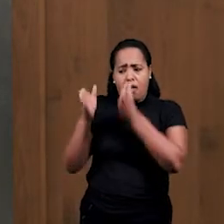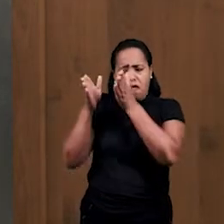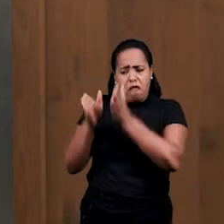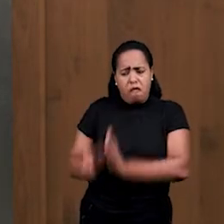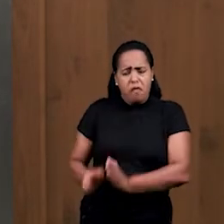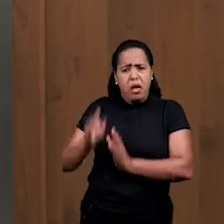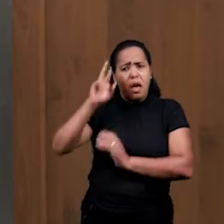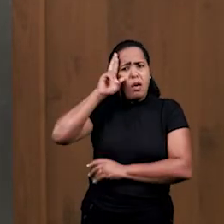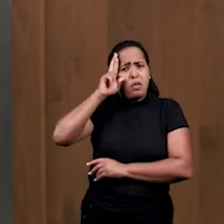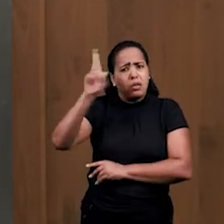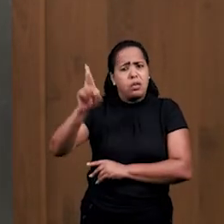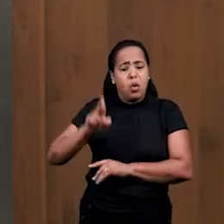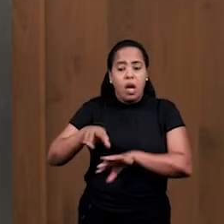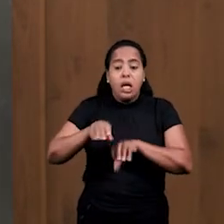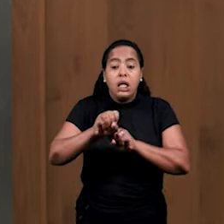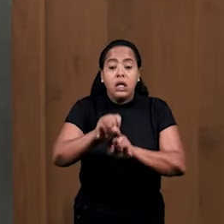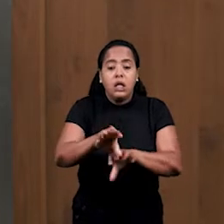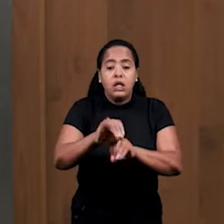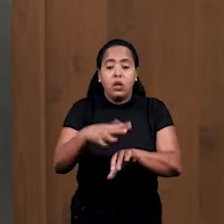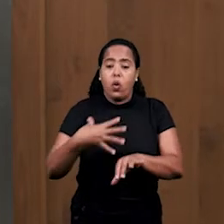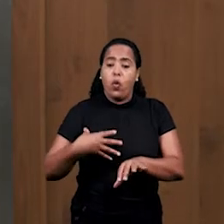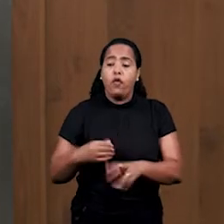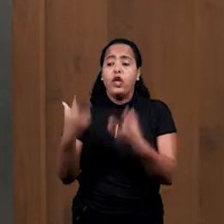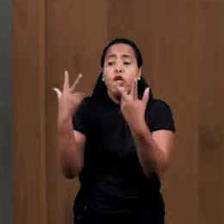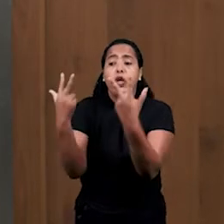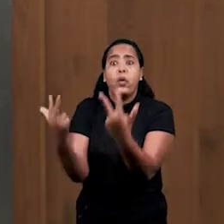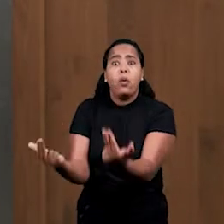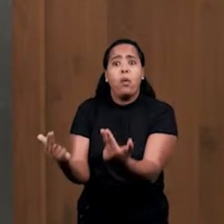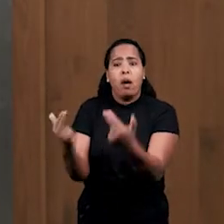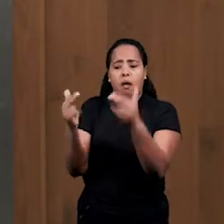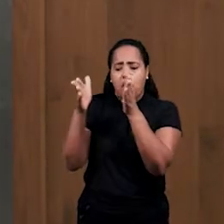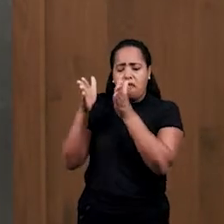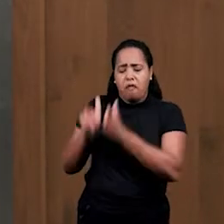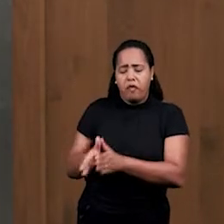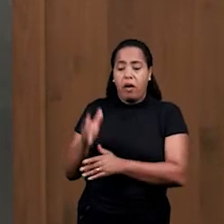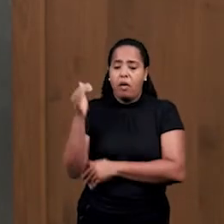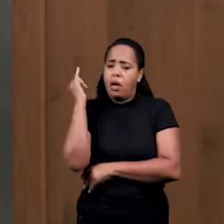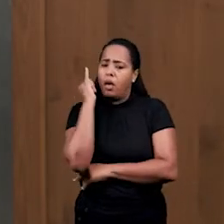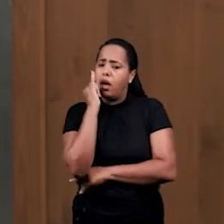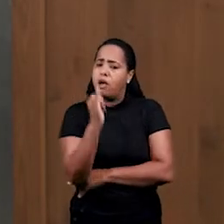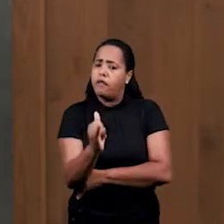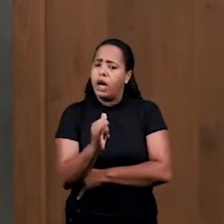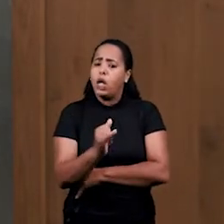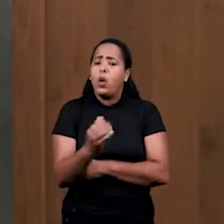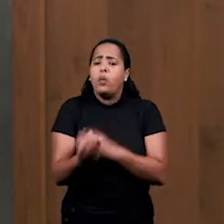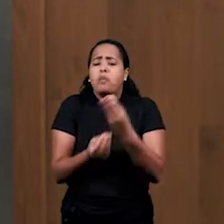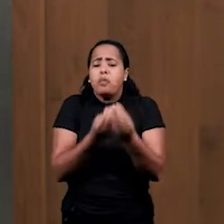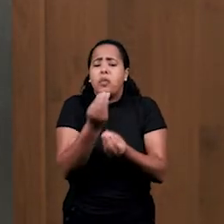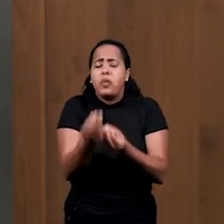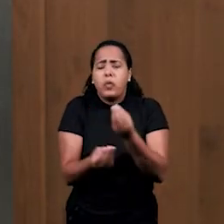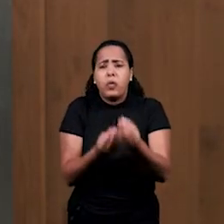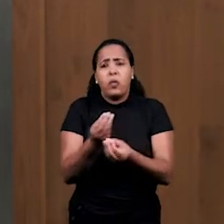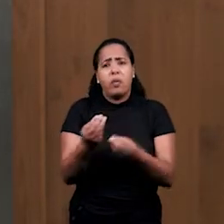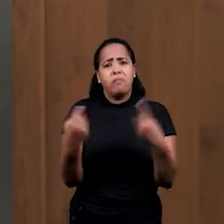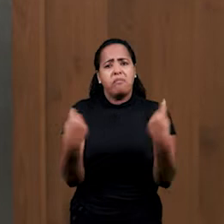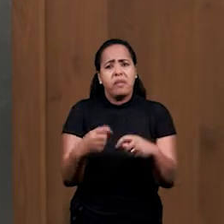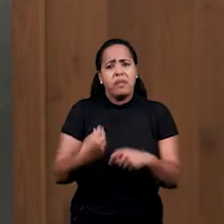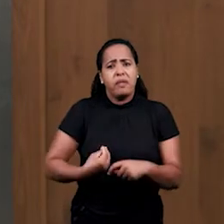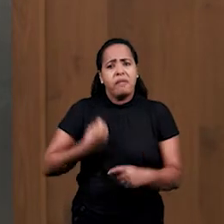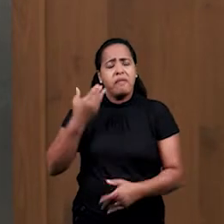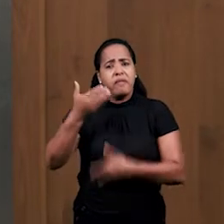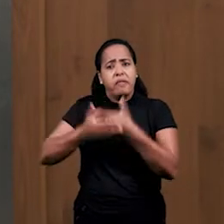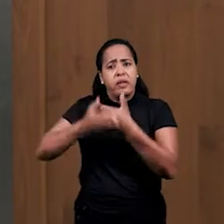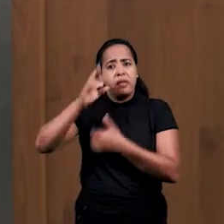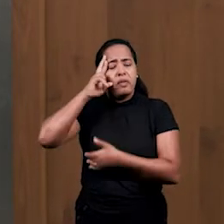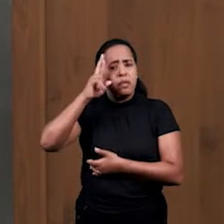fiel al Señor y enseñó eso a sus hijos para que sean fieles también. Les enseñó cómo ellos debían